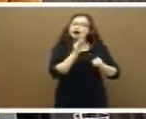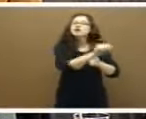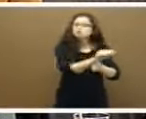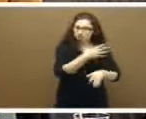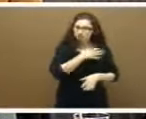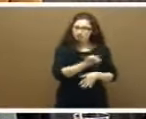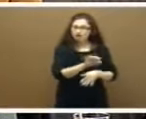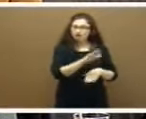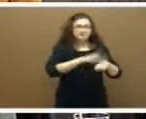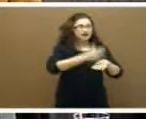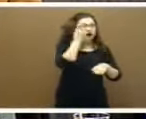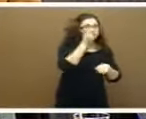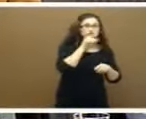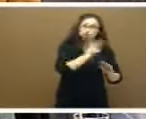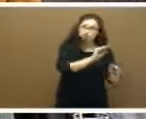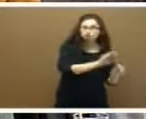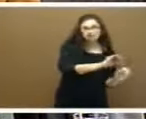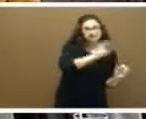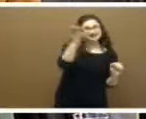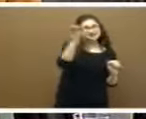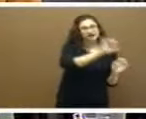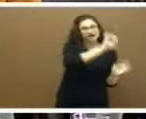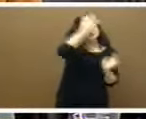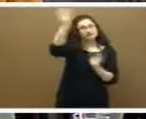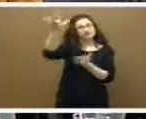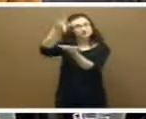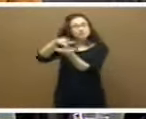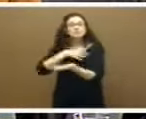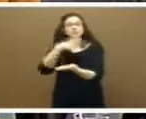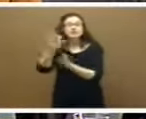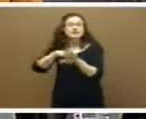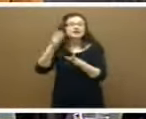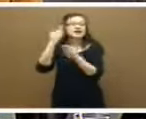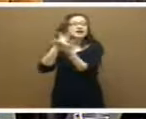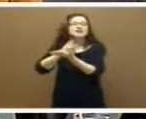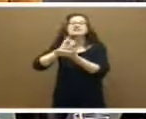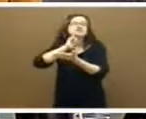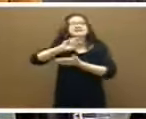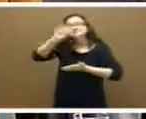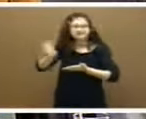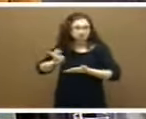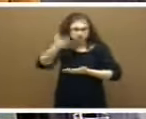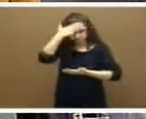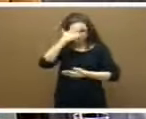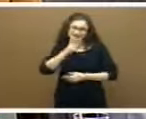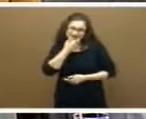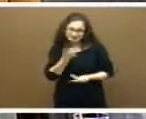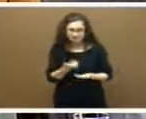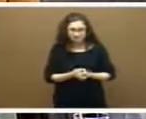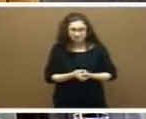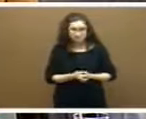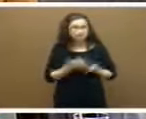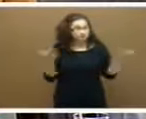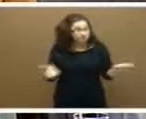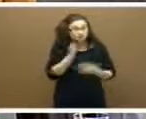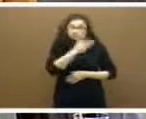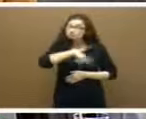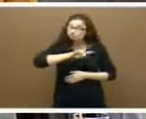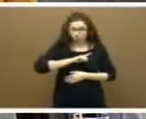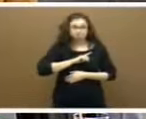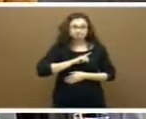enviar alumnos al extranjero para que estudien otros idiomas, fundamentalmente el inglés. Por eso nosotros